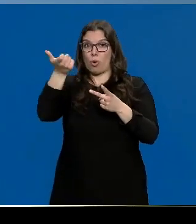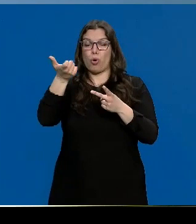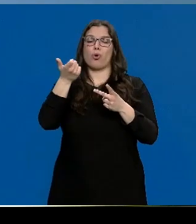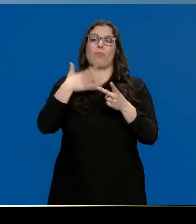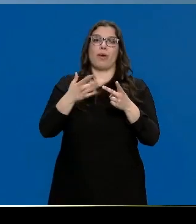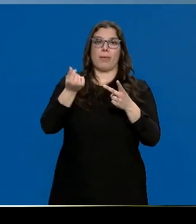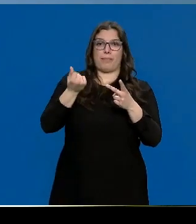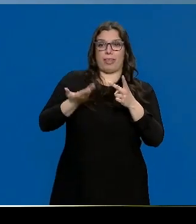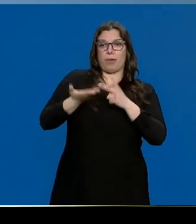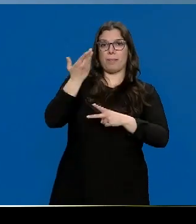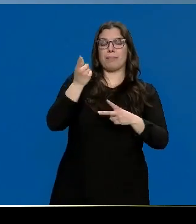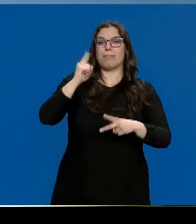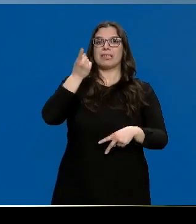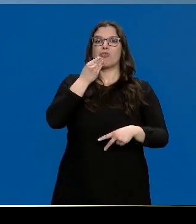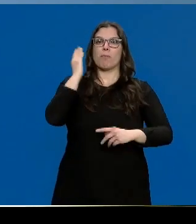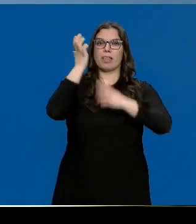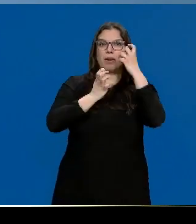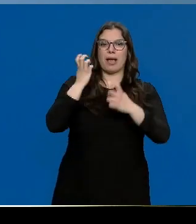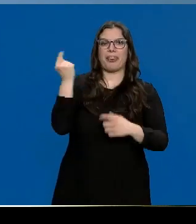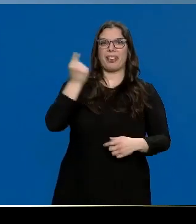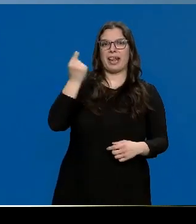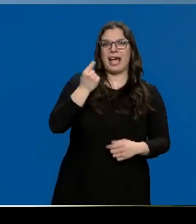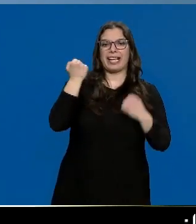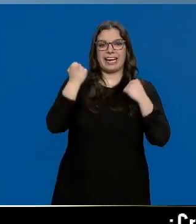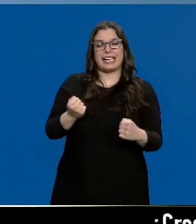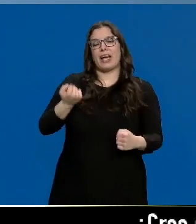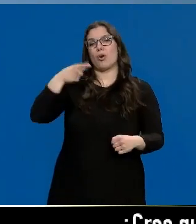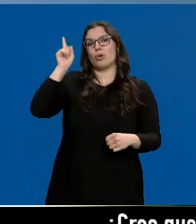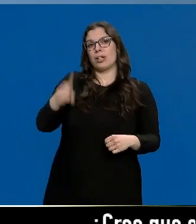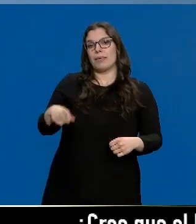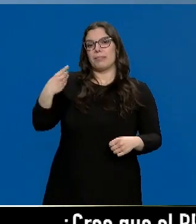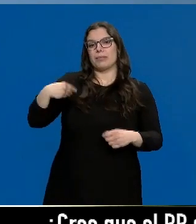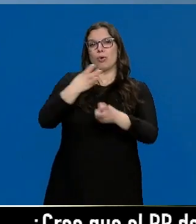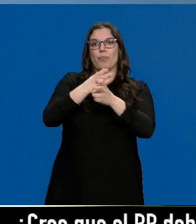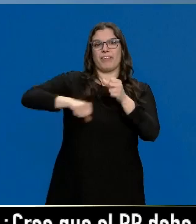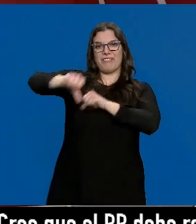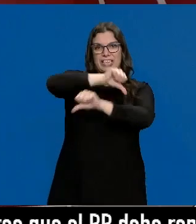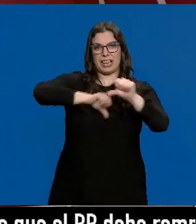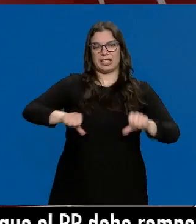fundamentalmente los piensos, cereales, energía o el caso de los fertilizantes.